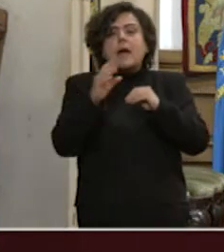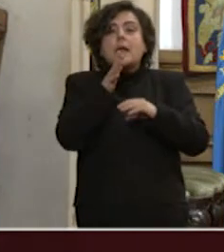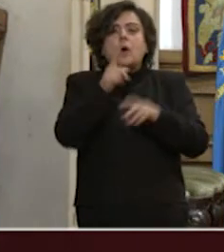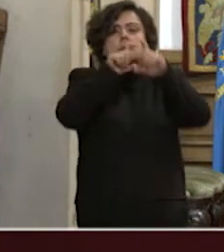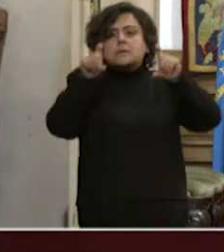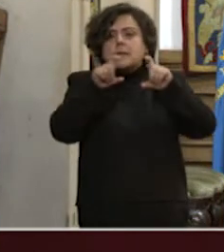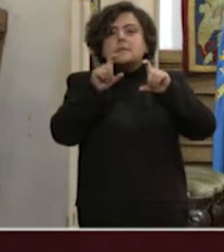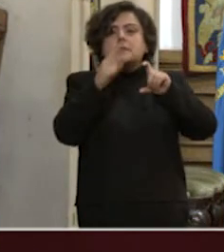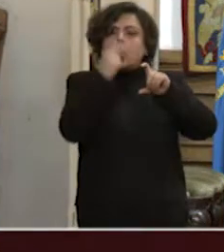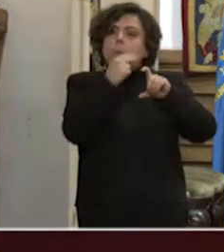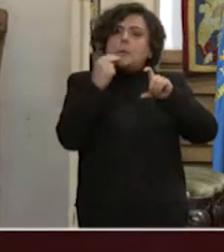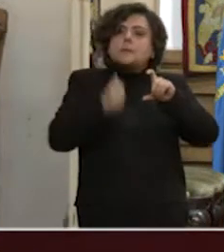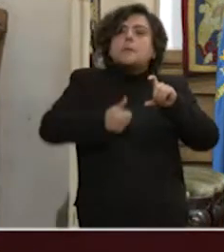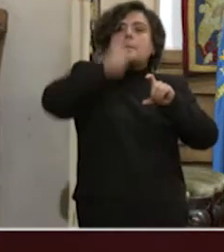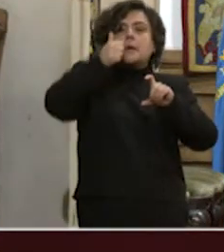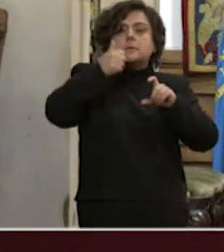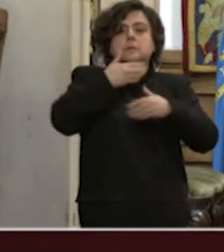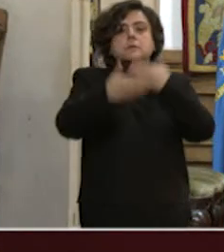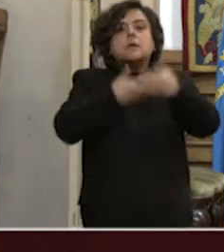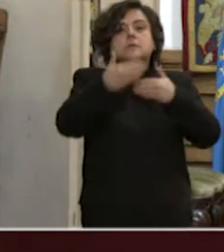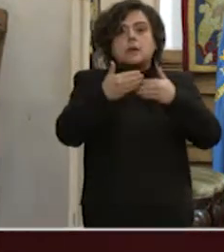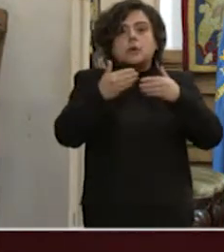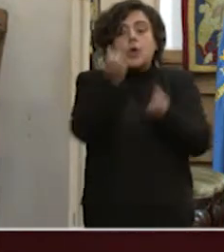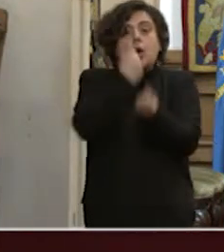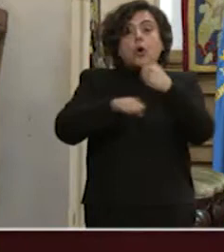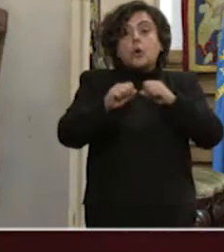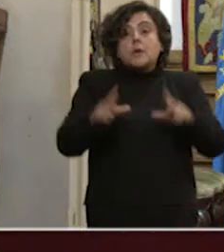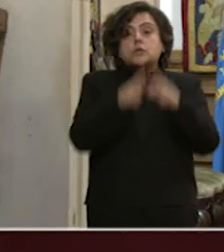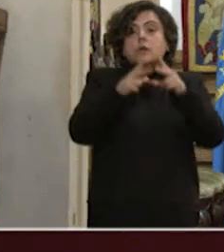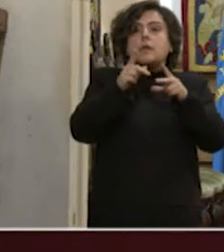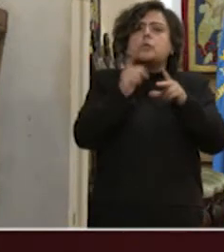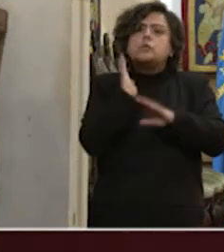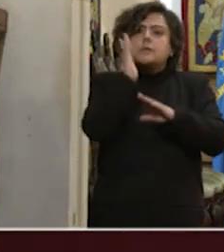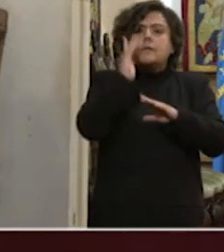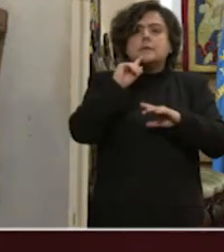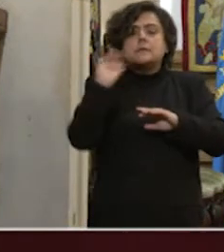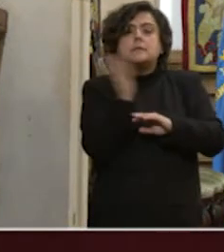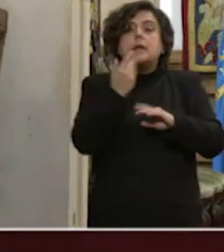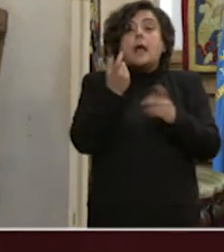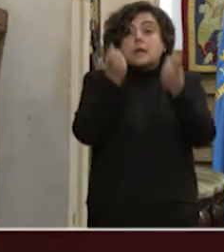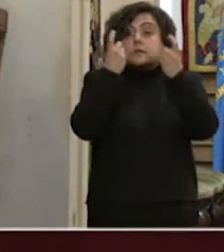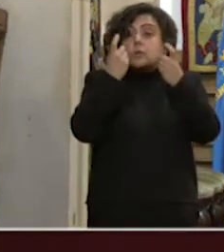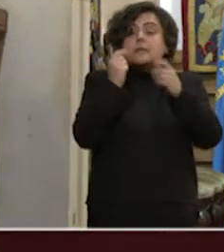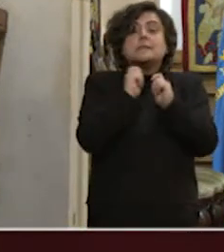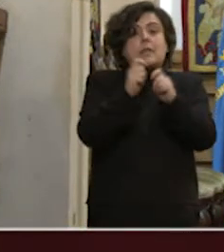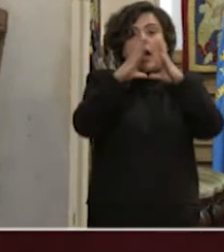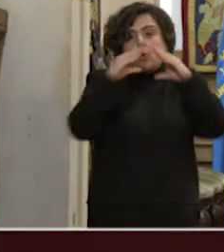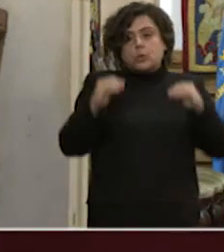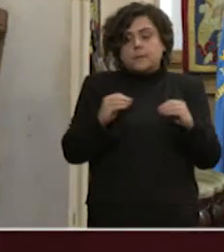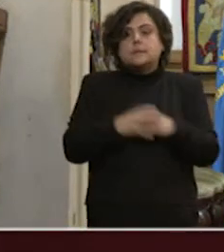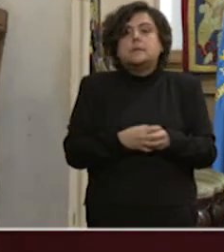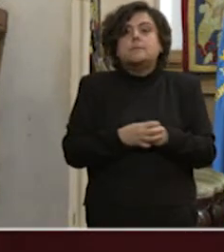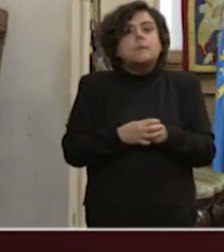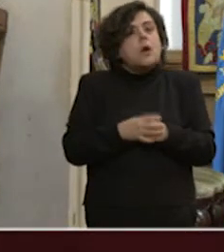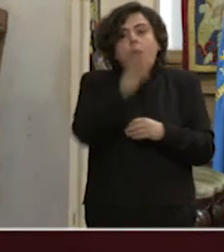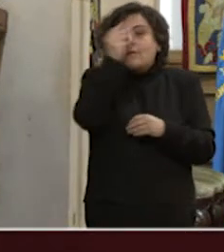aún más con el desarrollo económico y social a través de los jóvenes valores académicos y científicos que aporta la universidad. No